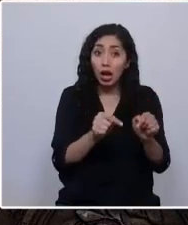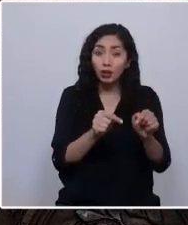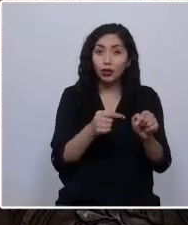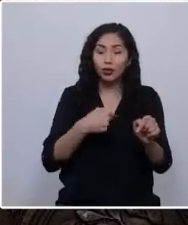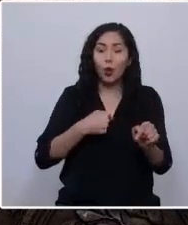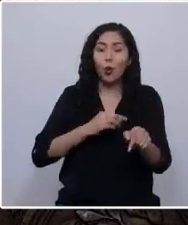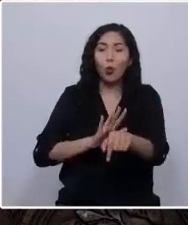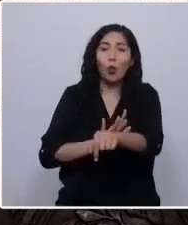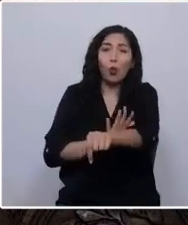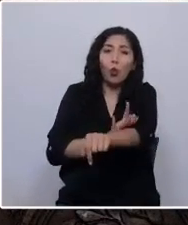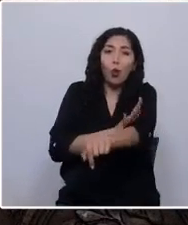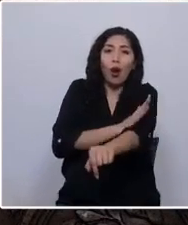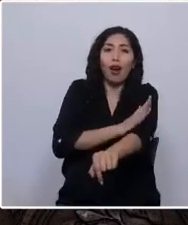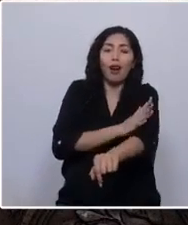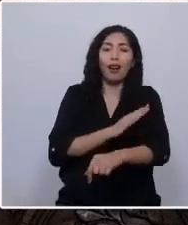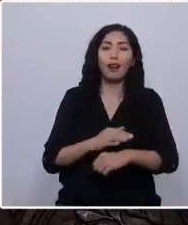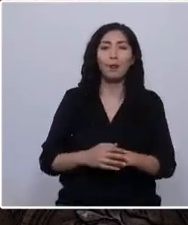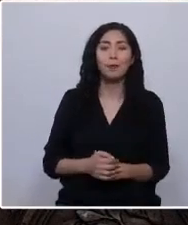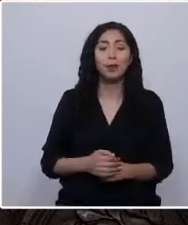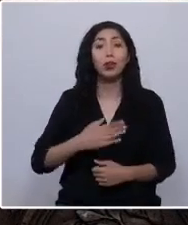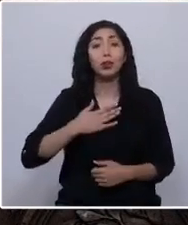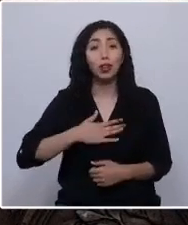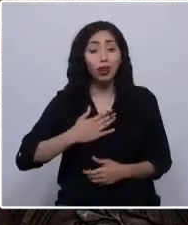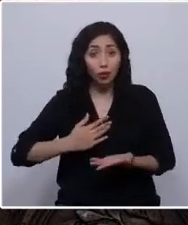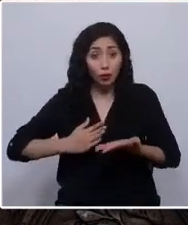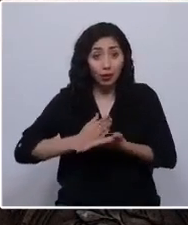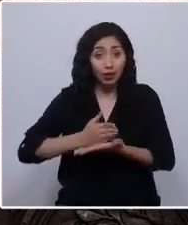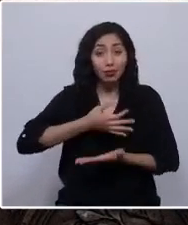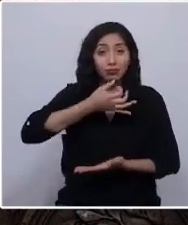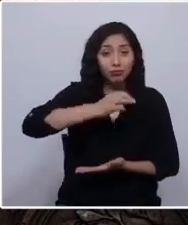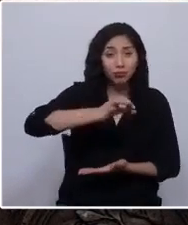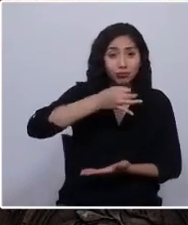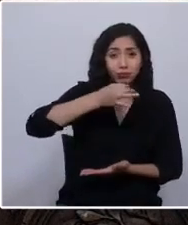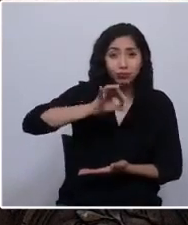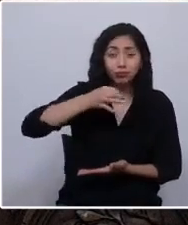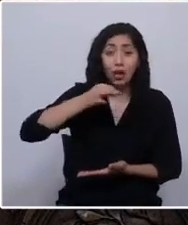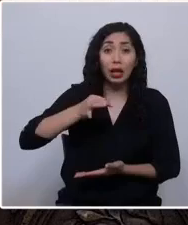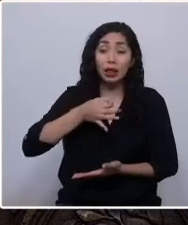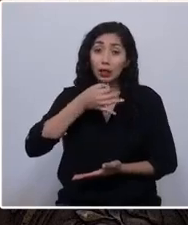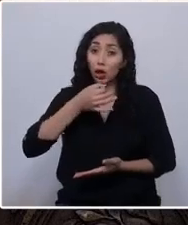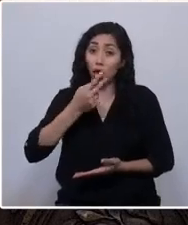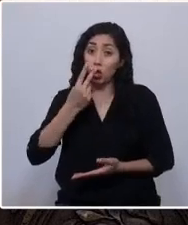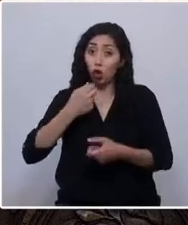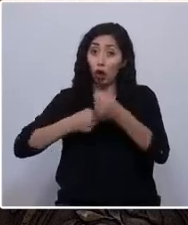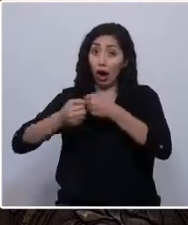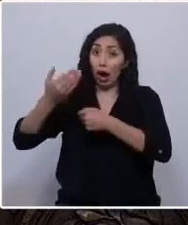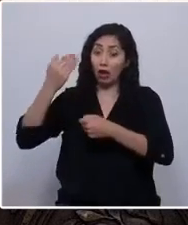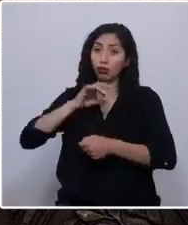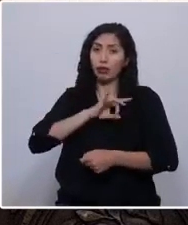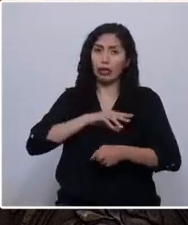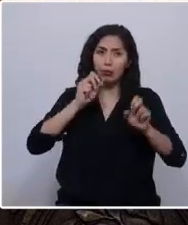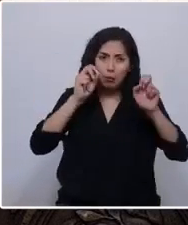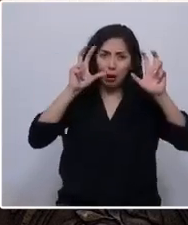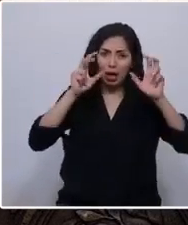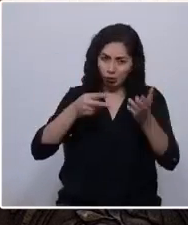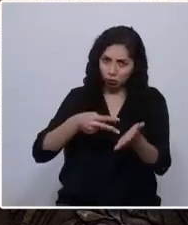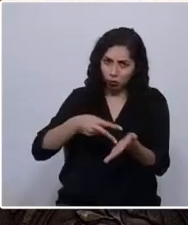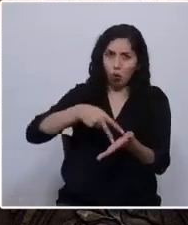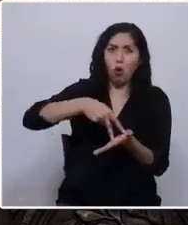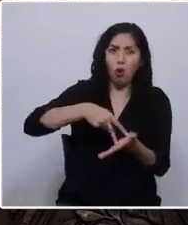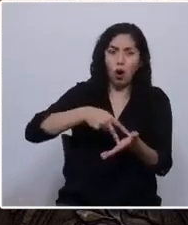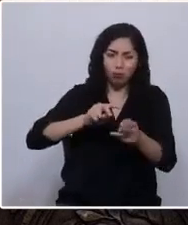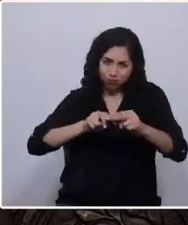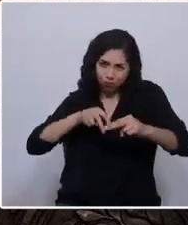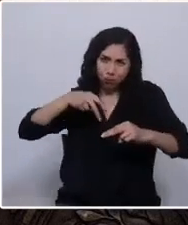emocionarnos. Quisiera comenzar estas palabras destacando que ya hace 2 años Chile despertó, Chile se levantó gracias a quienes saltaron